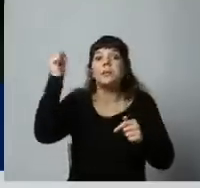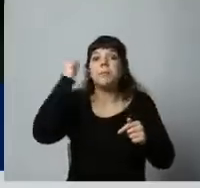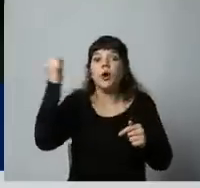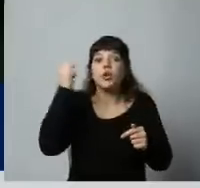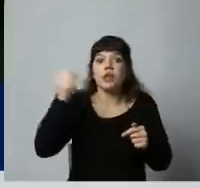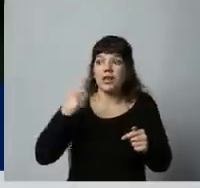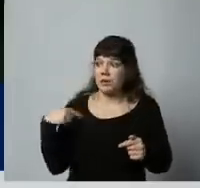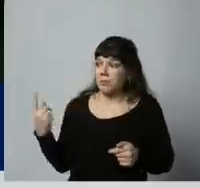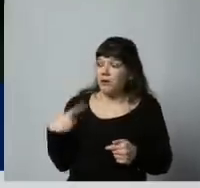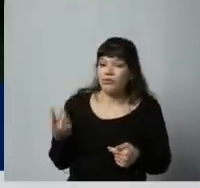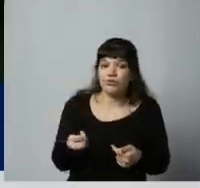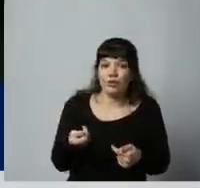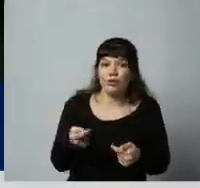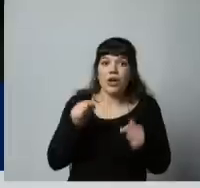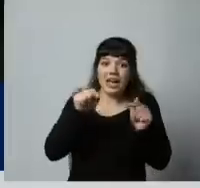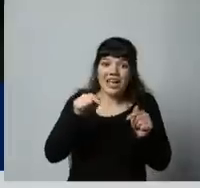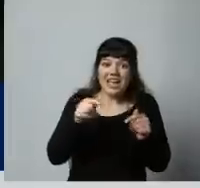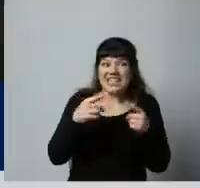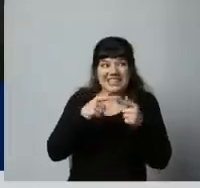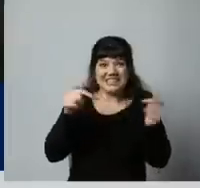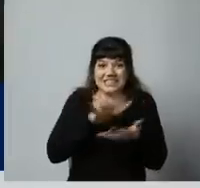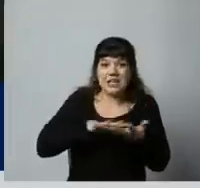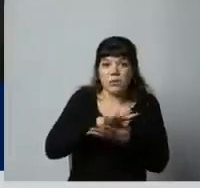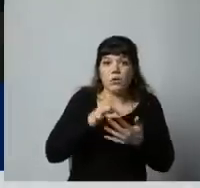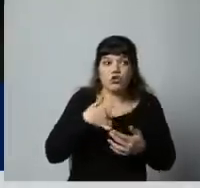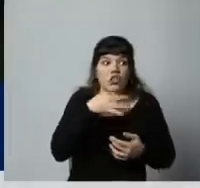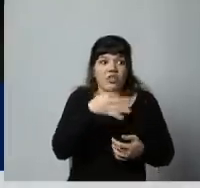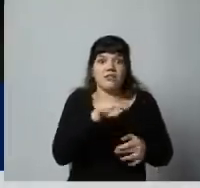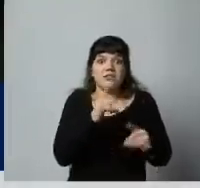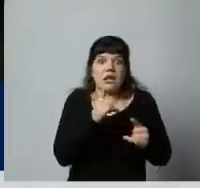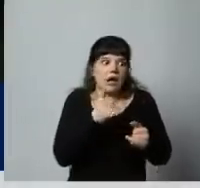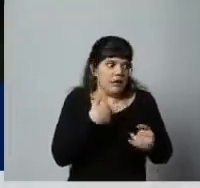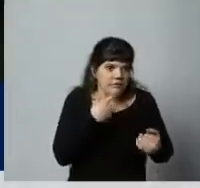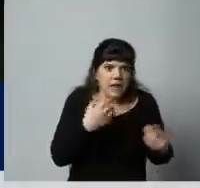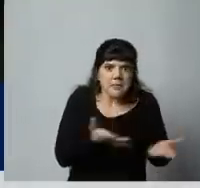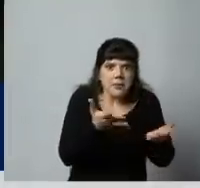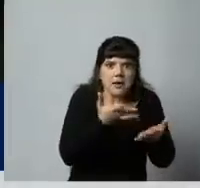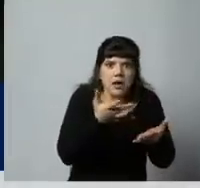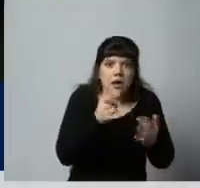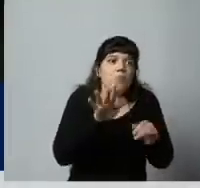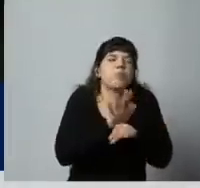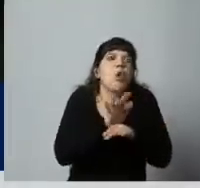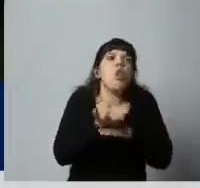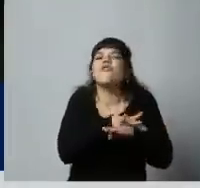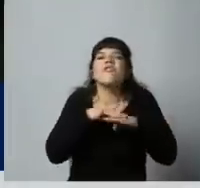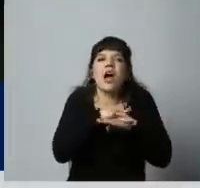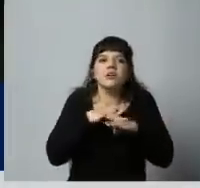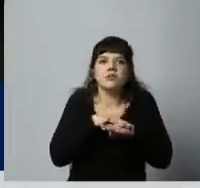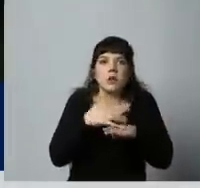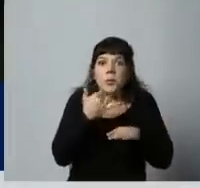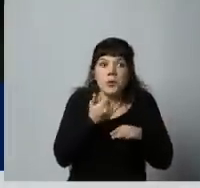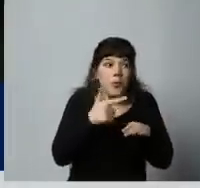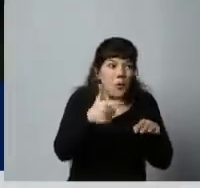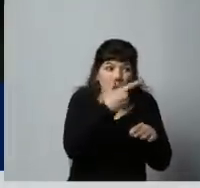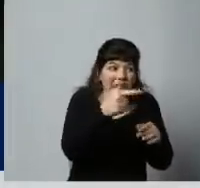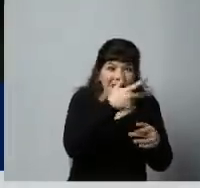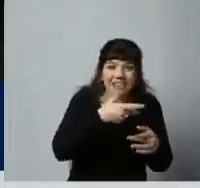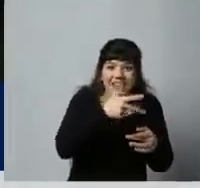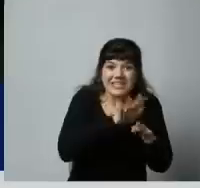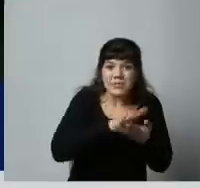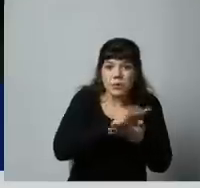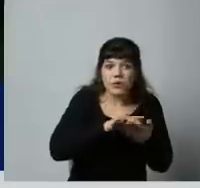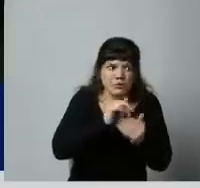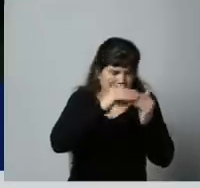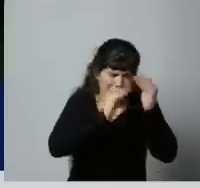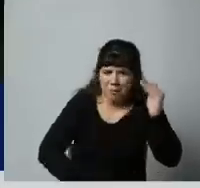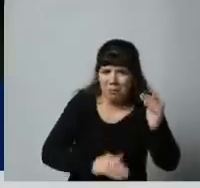de nuestra clase estos criterios que nosotros declaramos con insuficientes son el piso que si no existe todavía caen más porque el